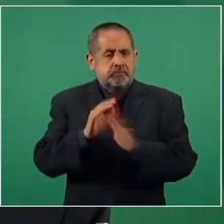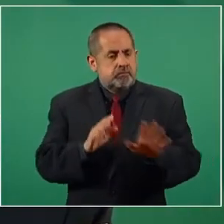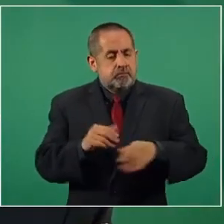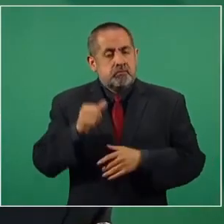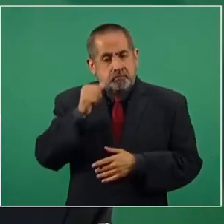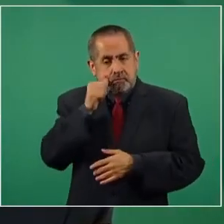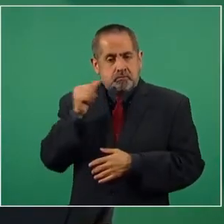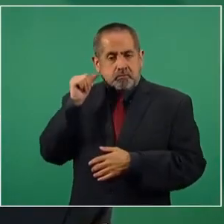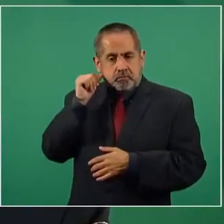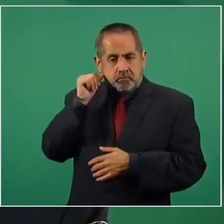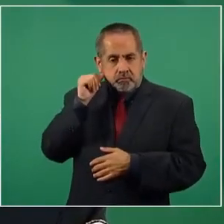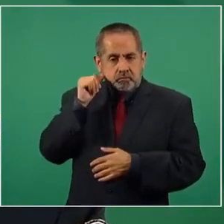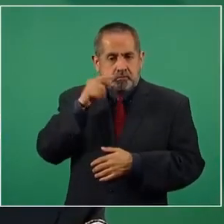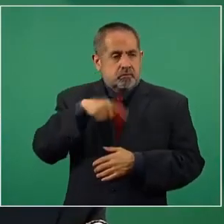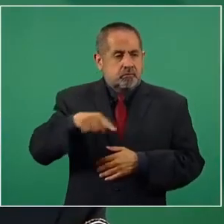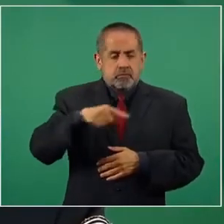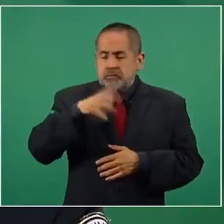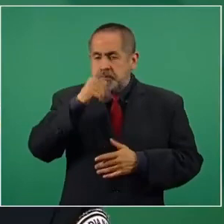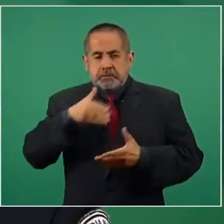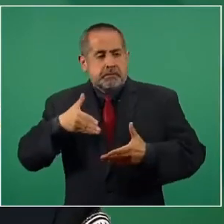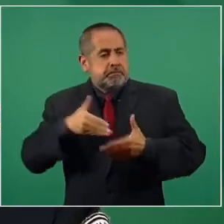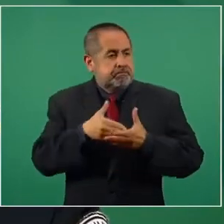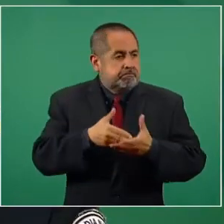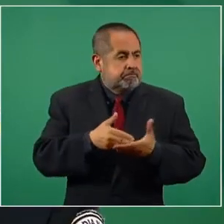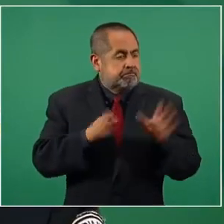ayer no pudieron pasar,